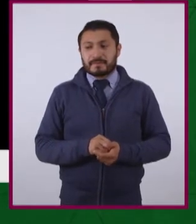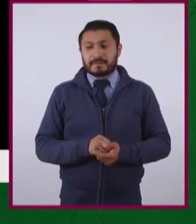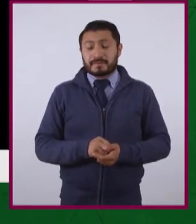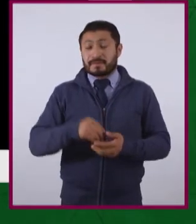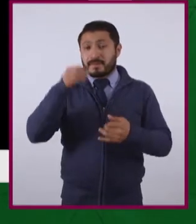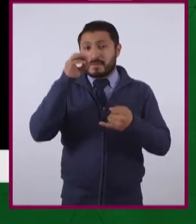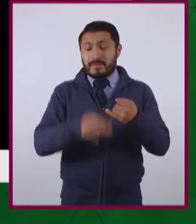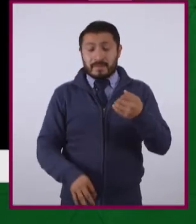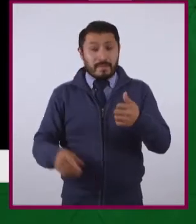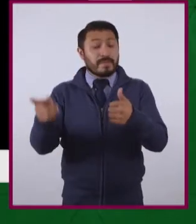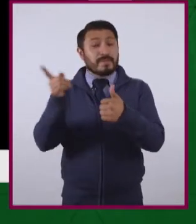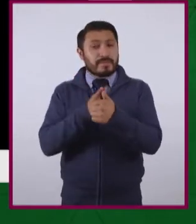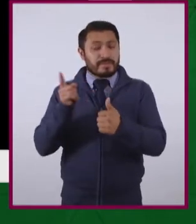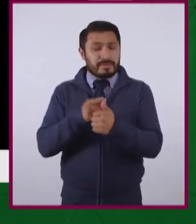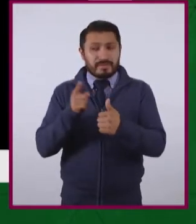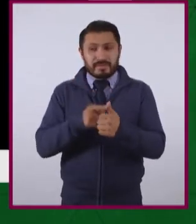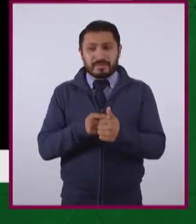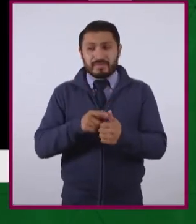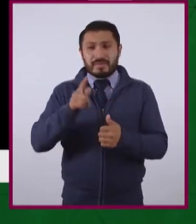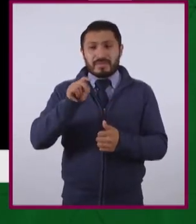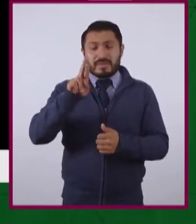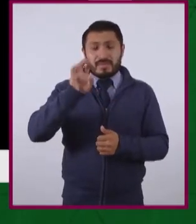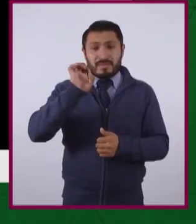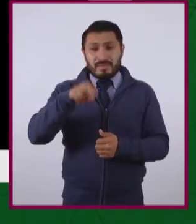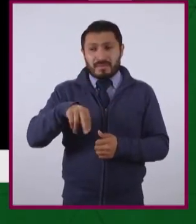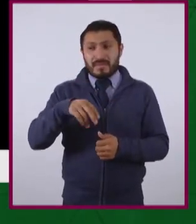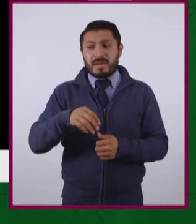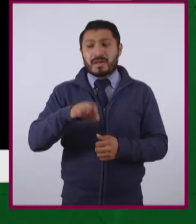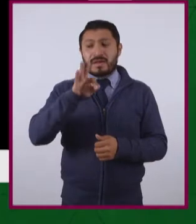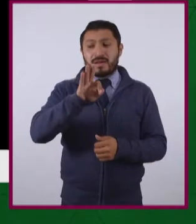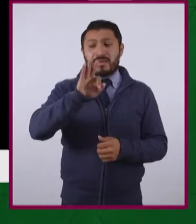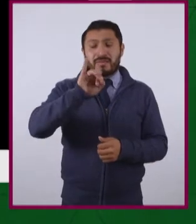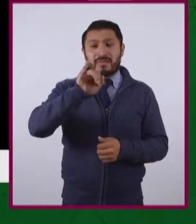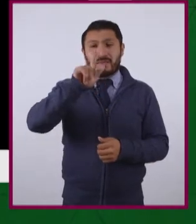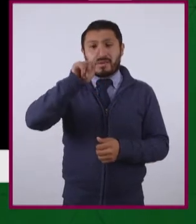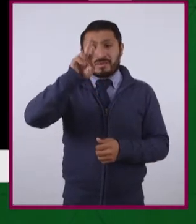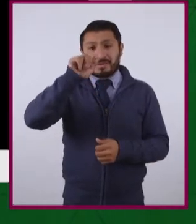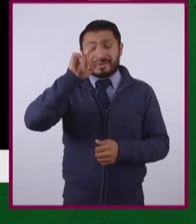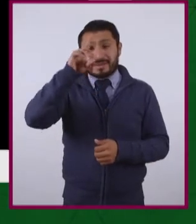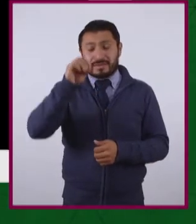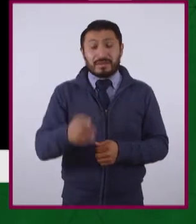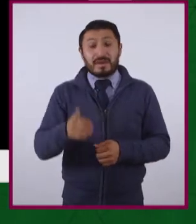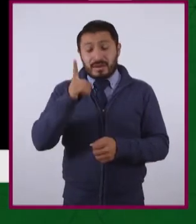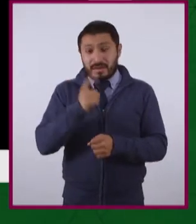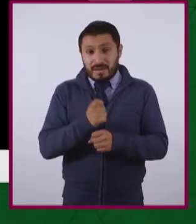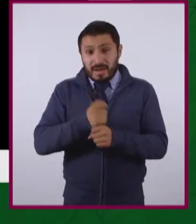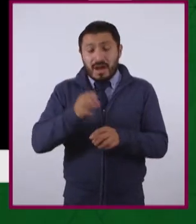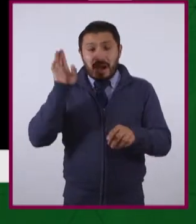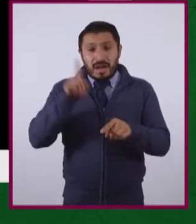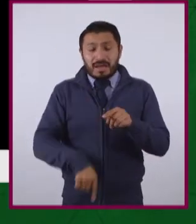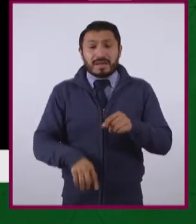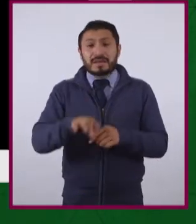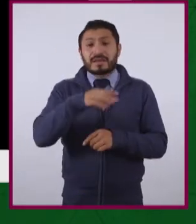Por último, el paso 6. El tren de filtrado. El primer filtro retira sedimentos menores a 50 micras. El segundo,